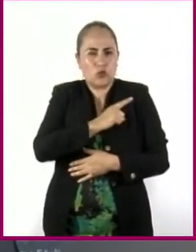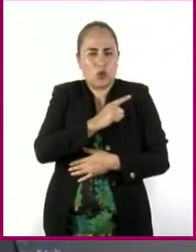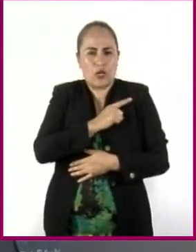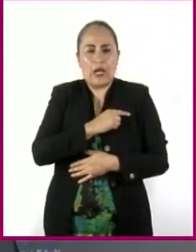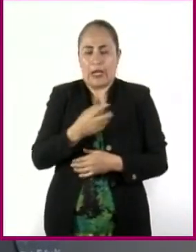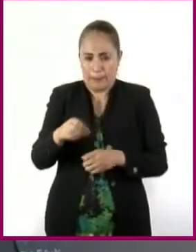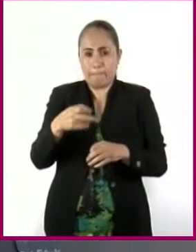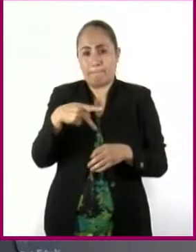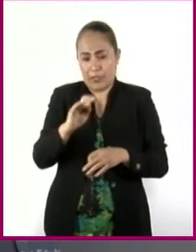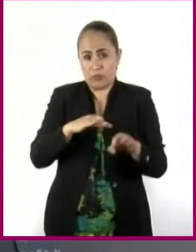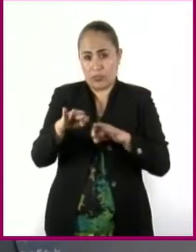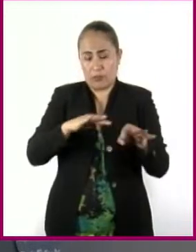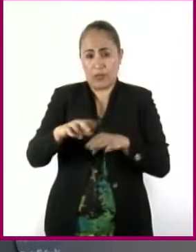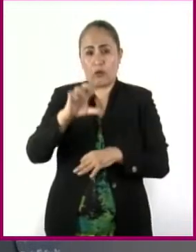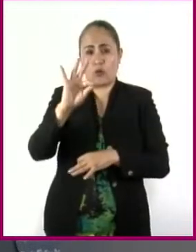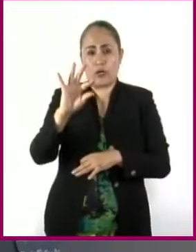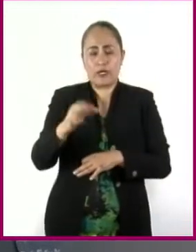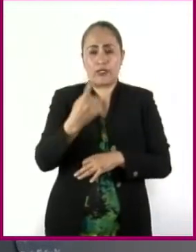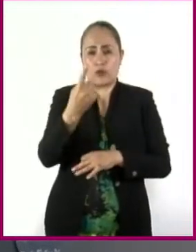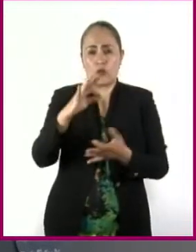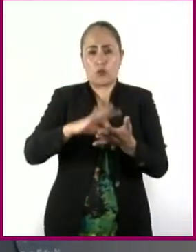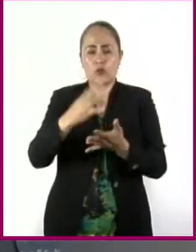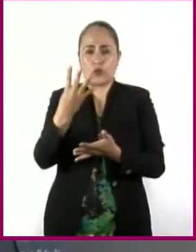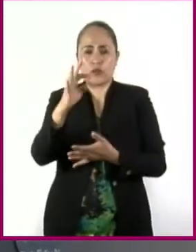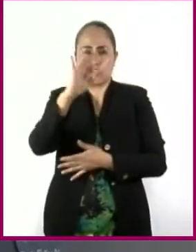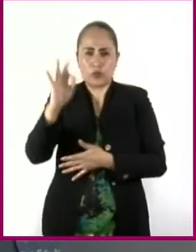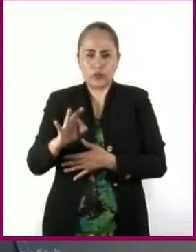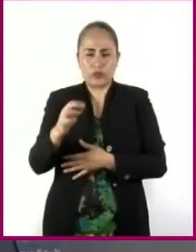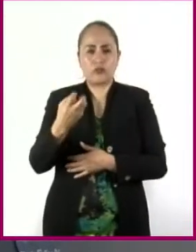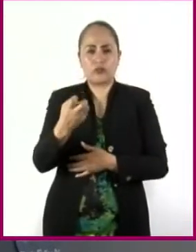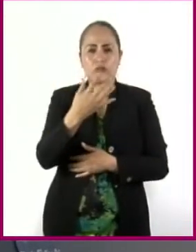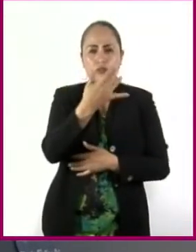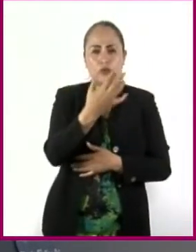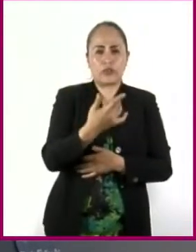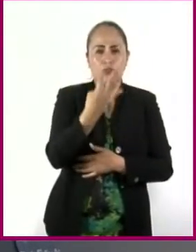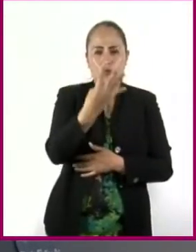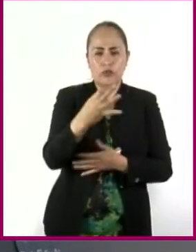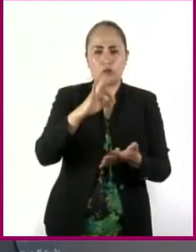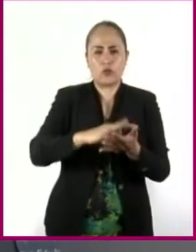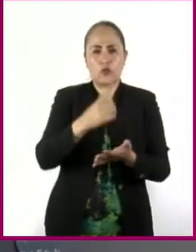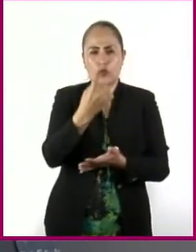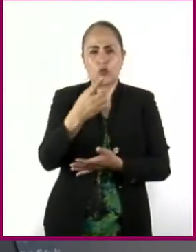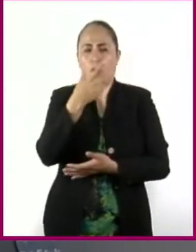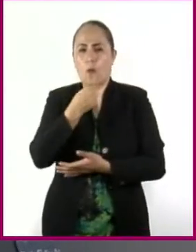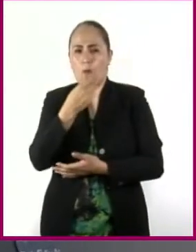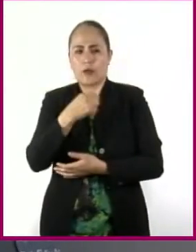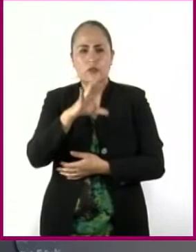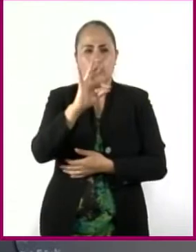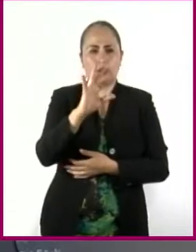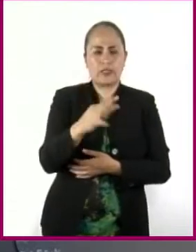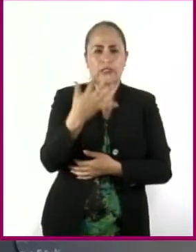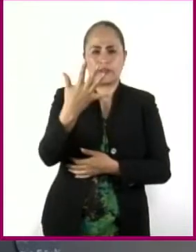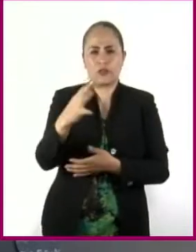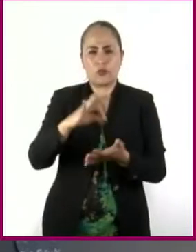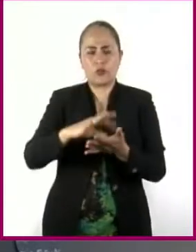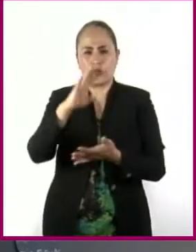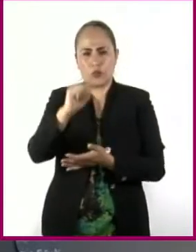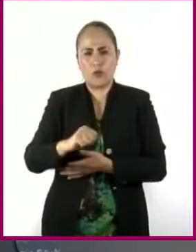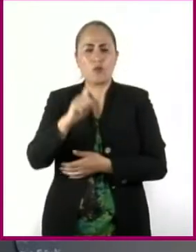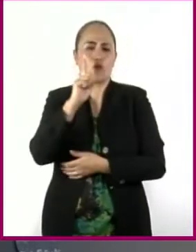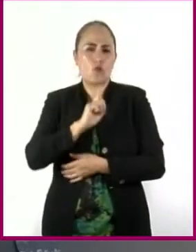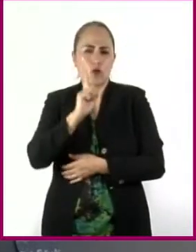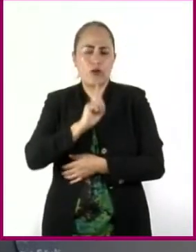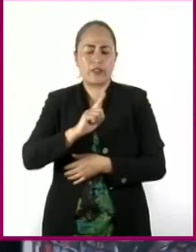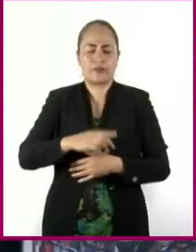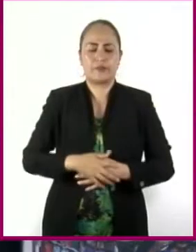es de 41.4%. De estas, 54.1% son hombres y 45.9% son